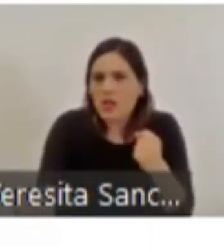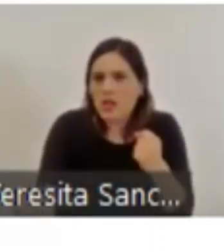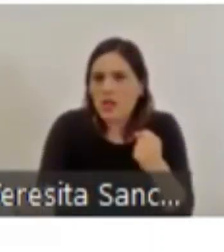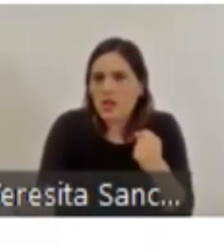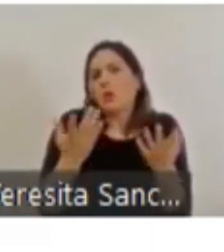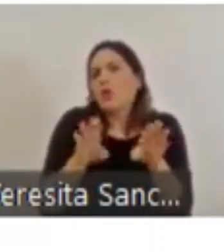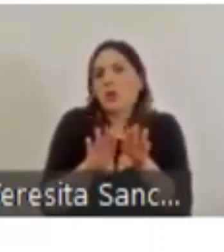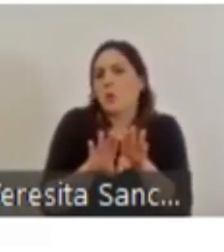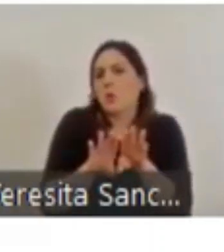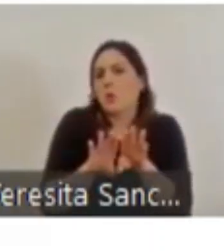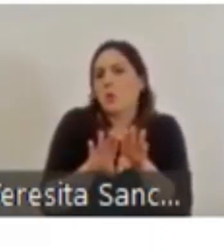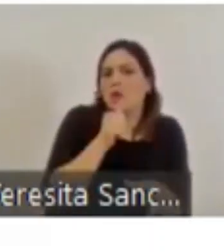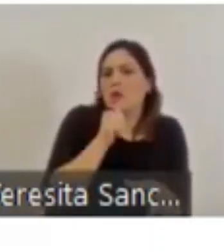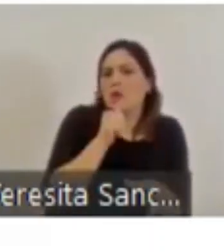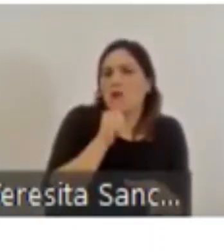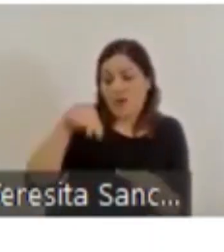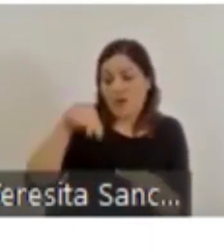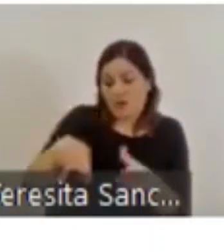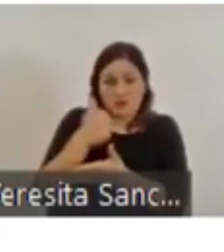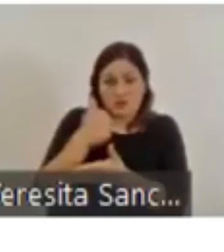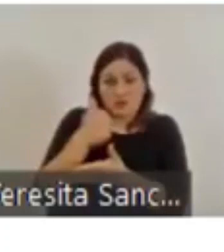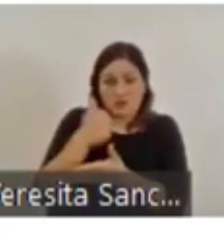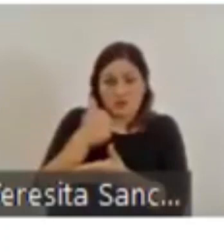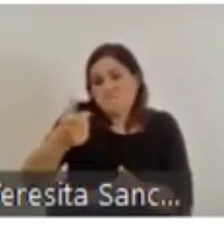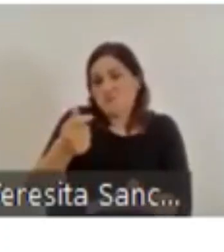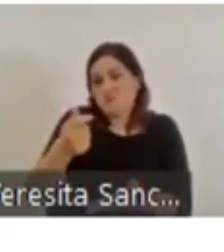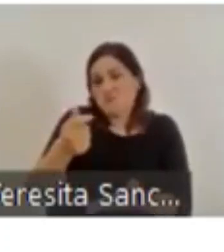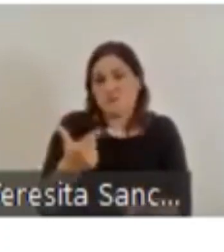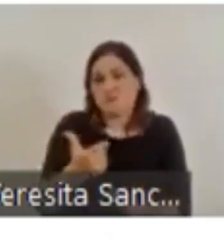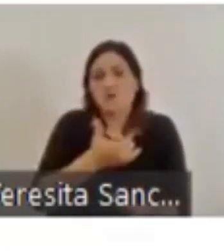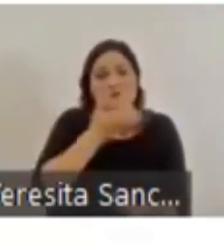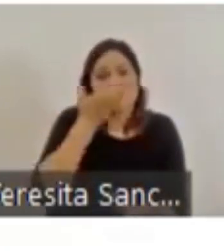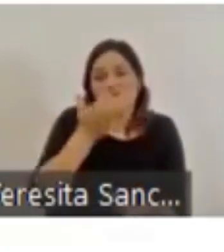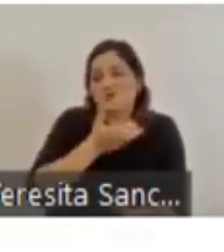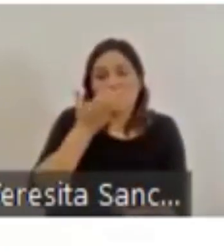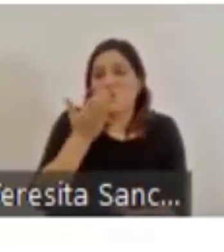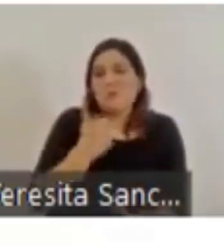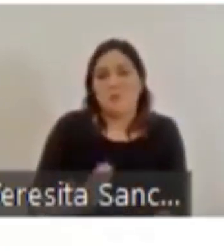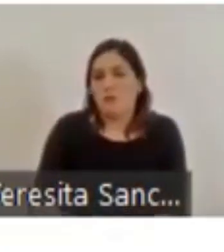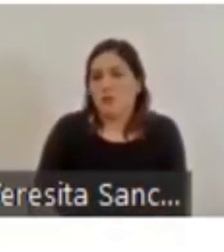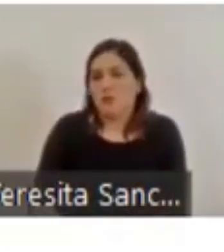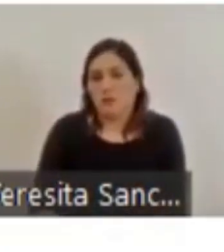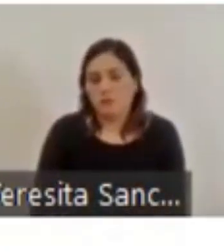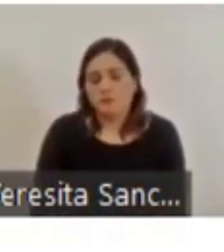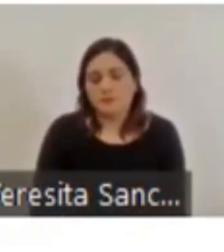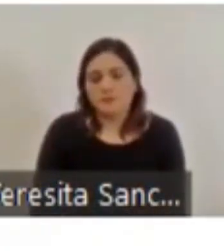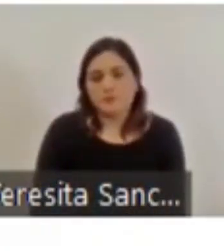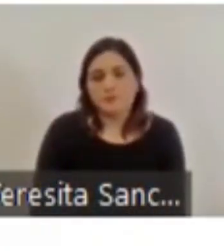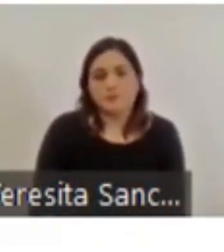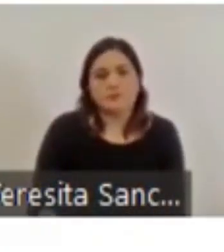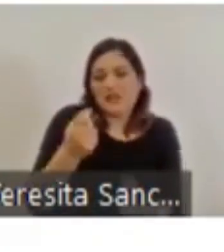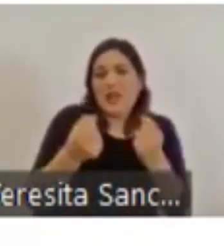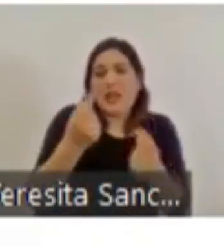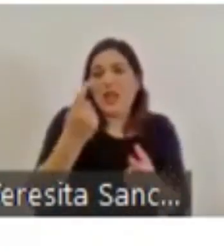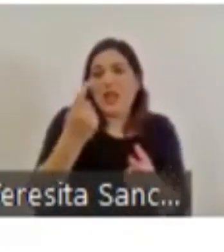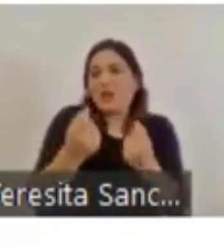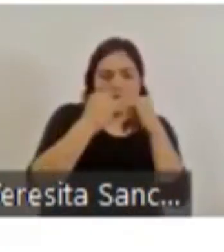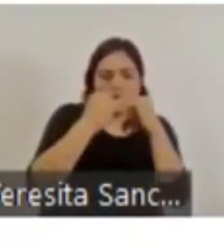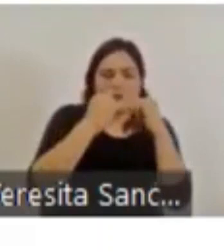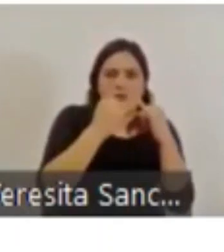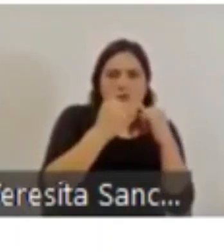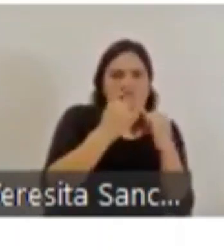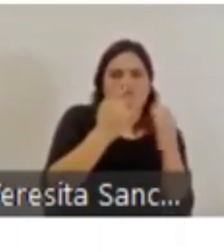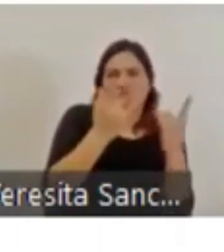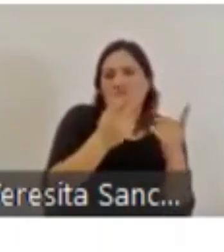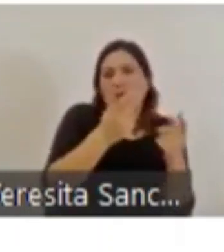se llevan a cabo pues muy poco. La verdad es que son pocas las instituciones que llevan a cabo